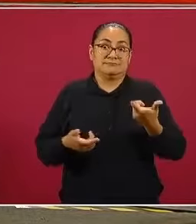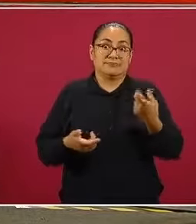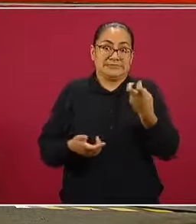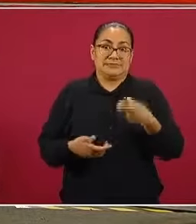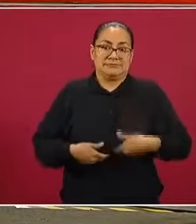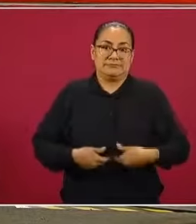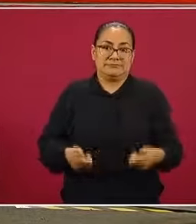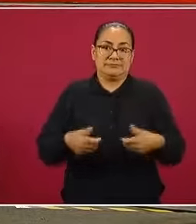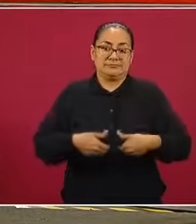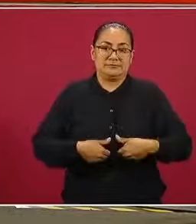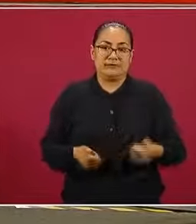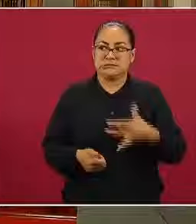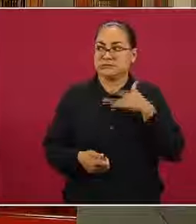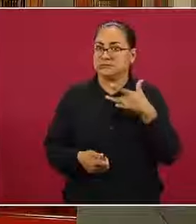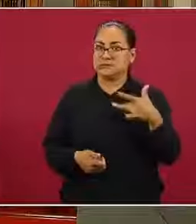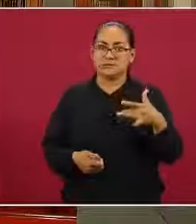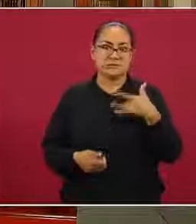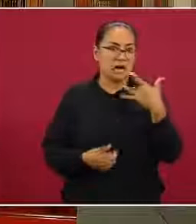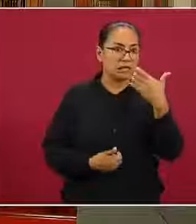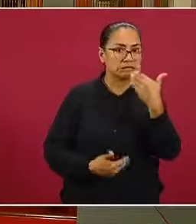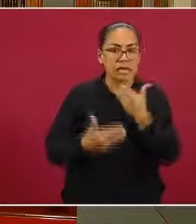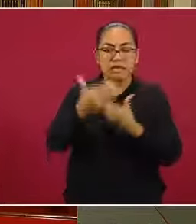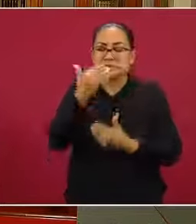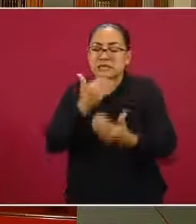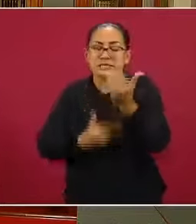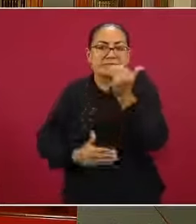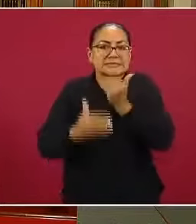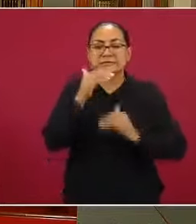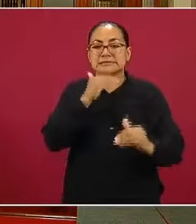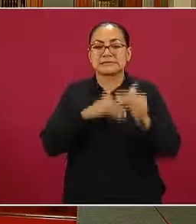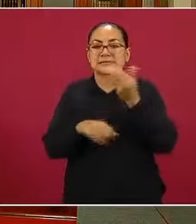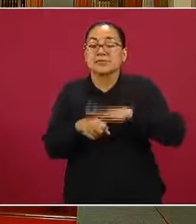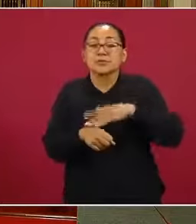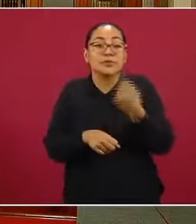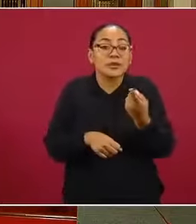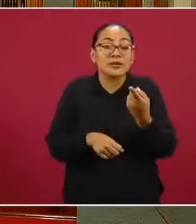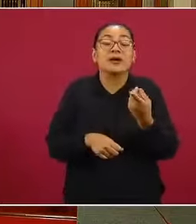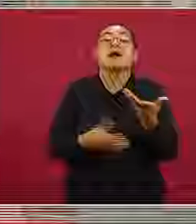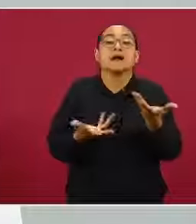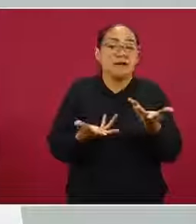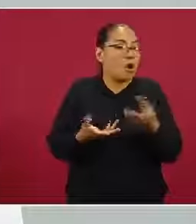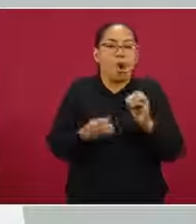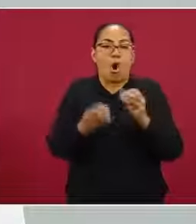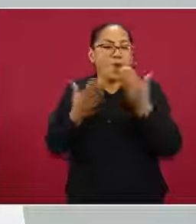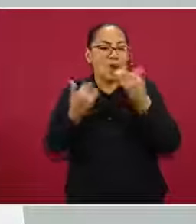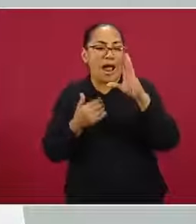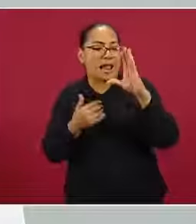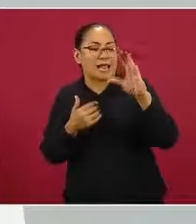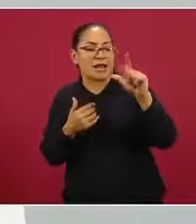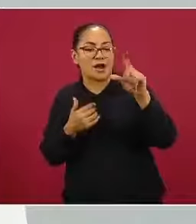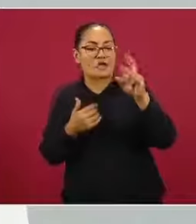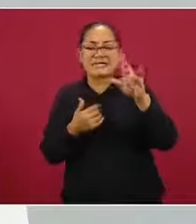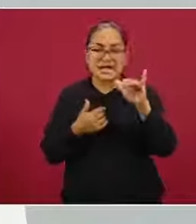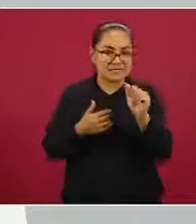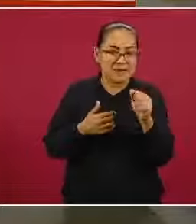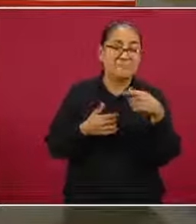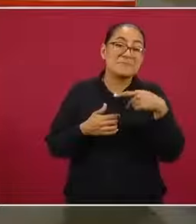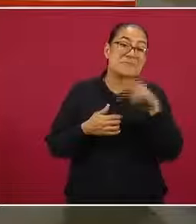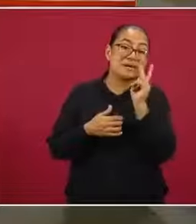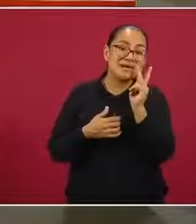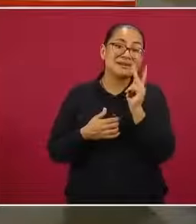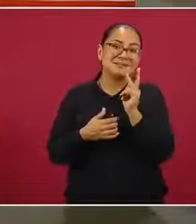posteriores al uso de edulcorantes. Entonces también, aunque no sean calóricos, no necesariamente quiere decir que son totalmente